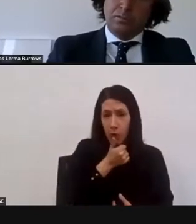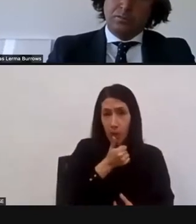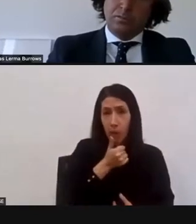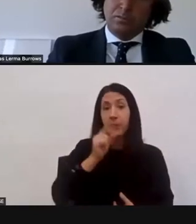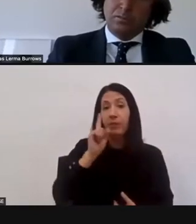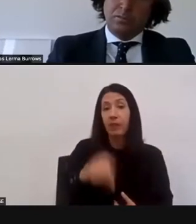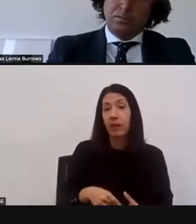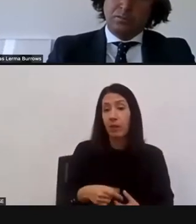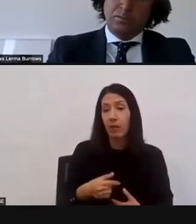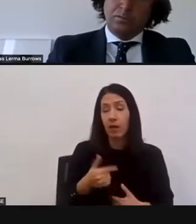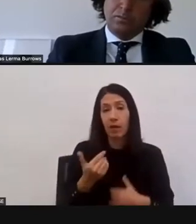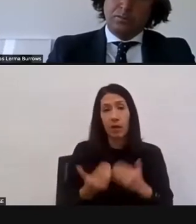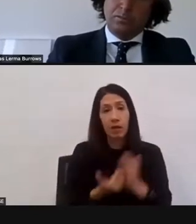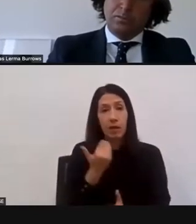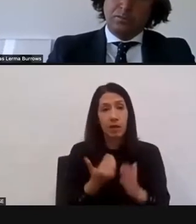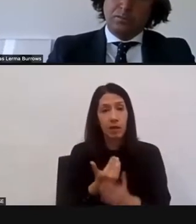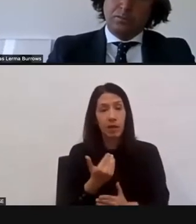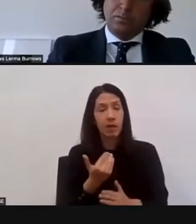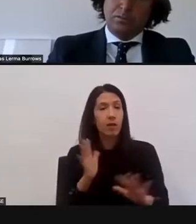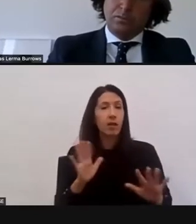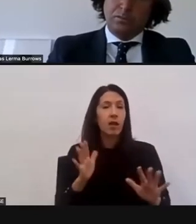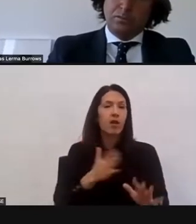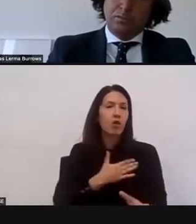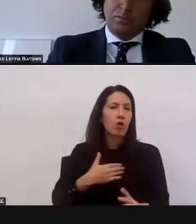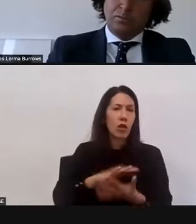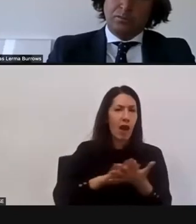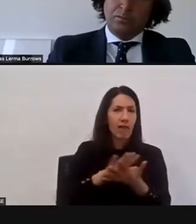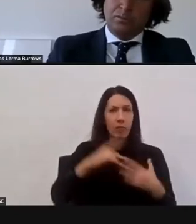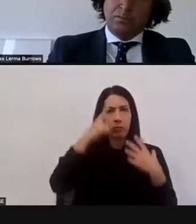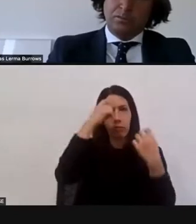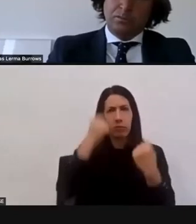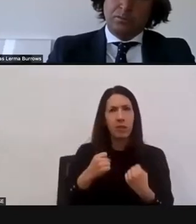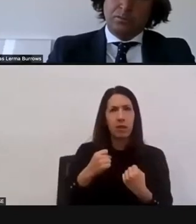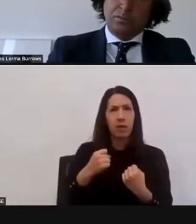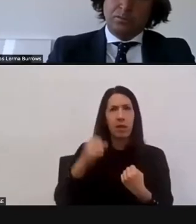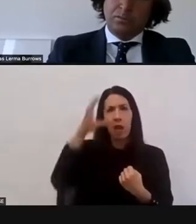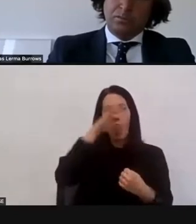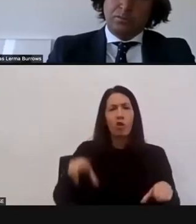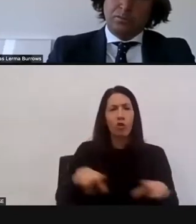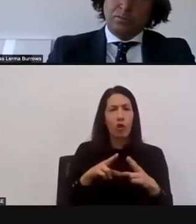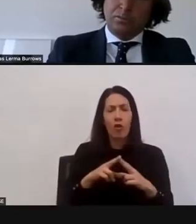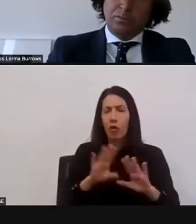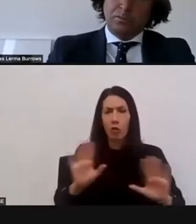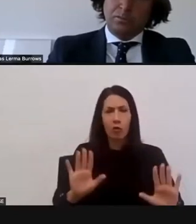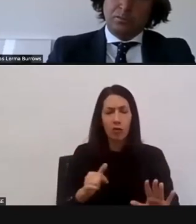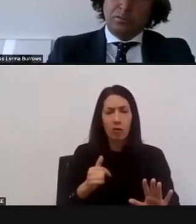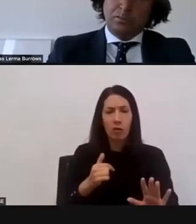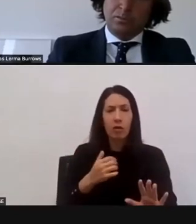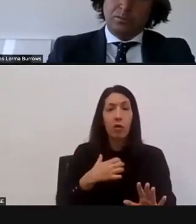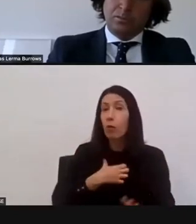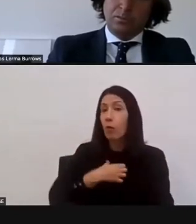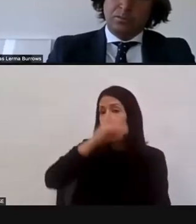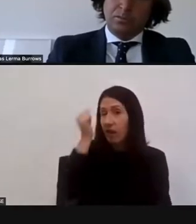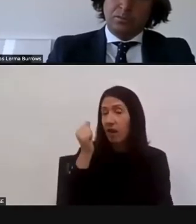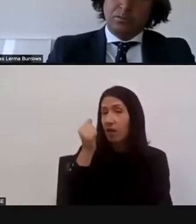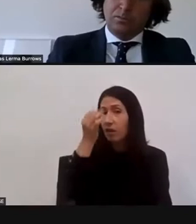esta cuestión, sin ánimos de hacer sociología de café, pero creo que no podemos olvidar este dato que